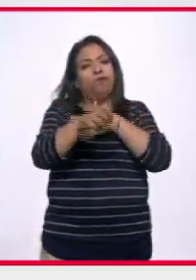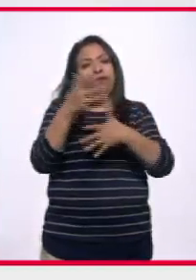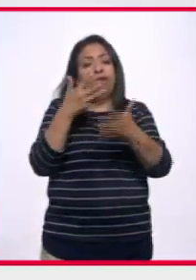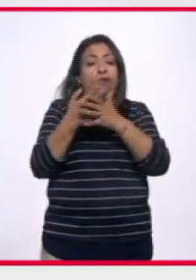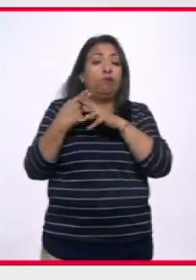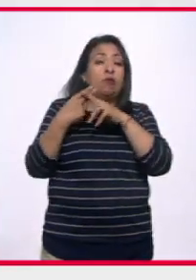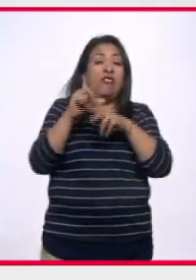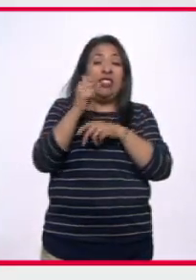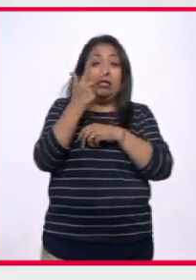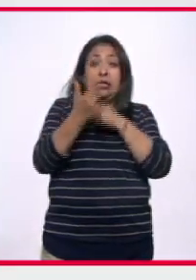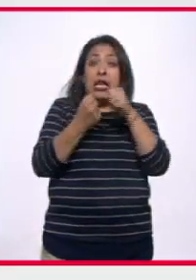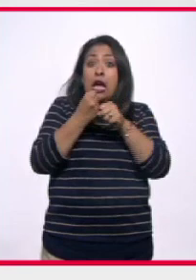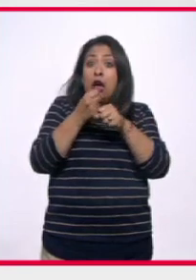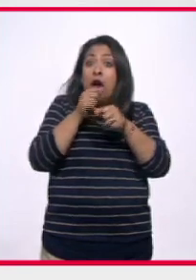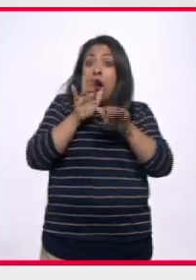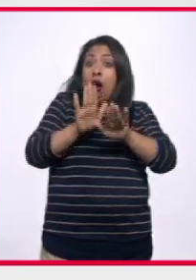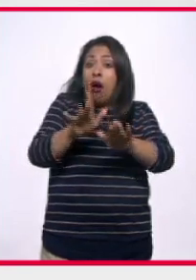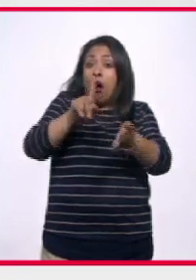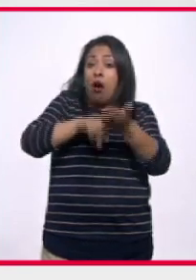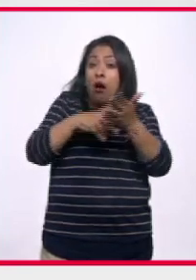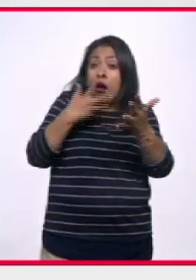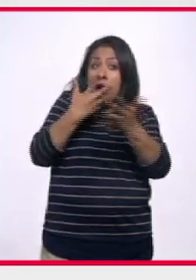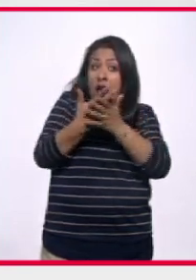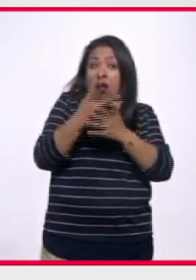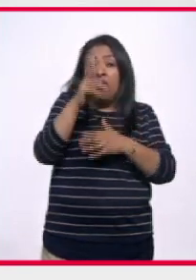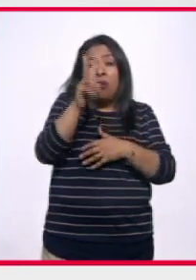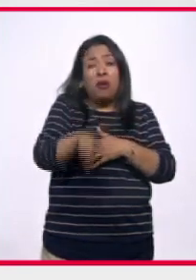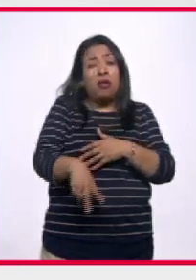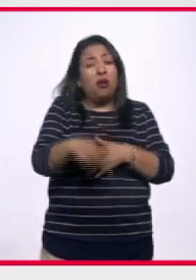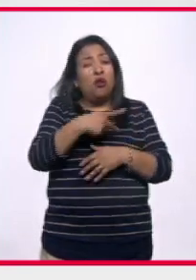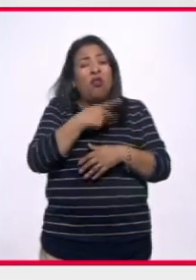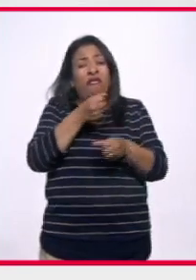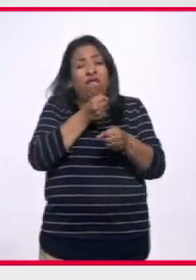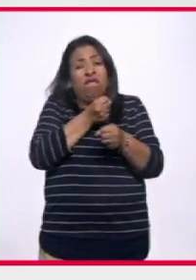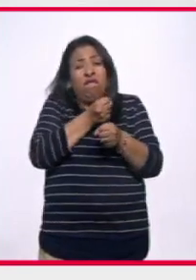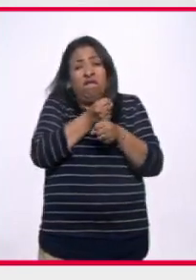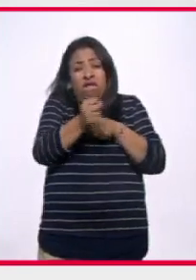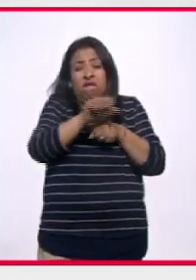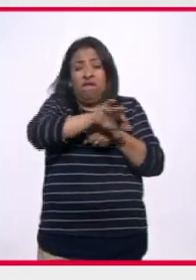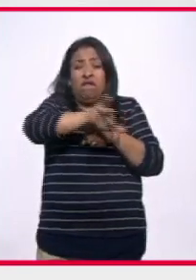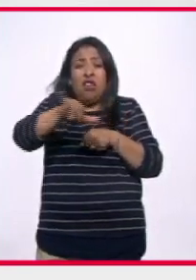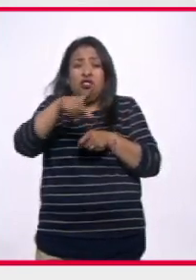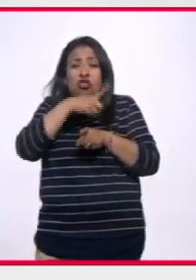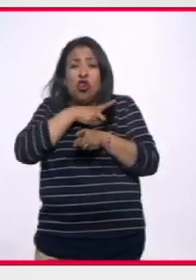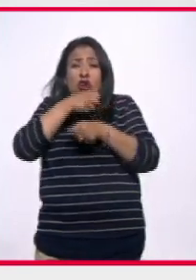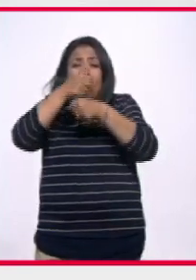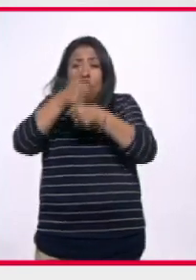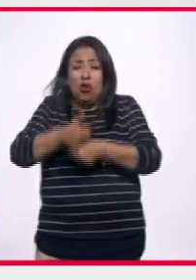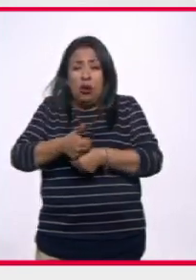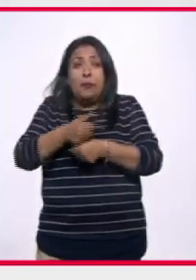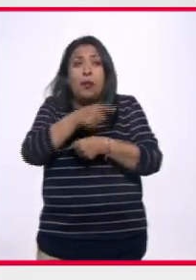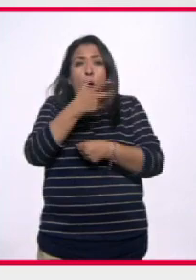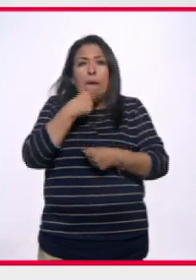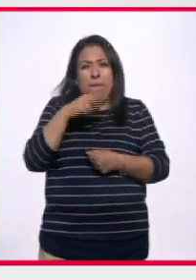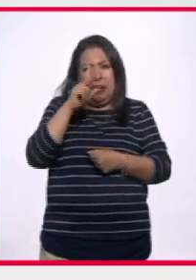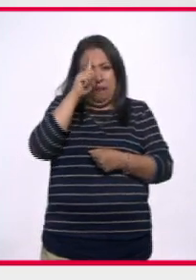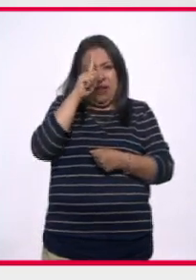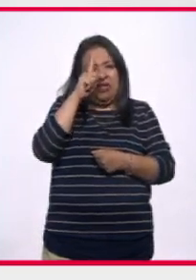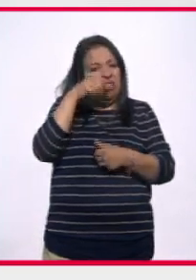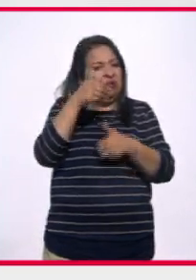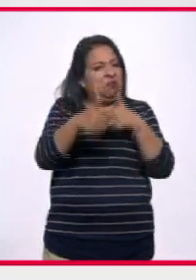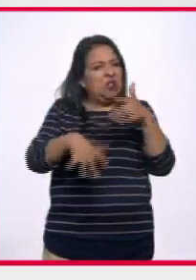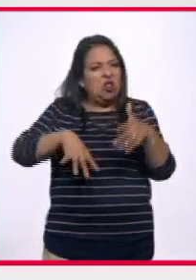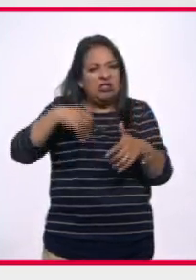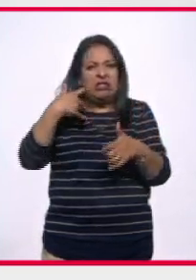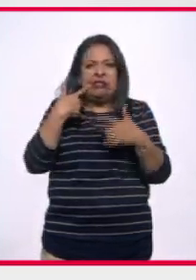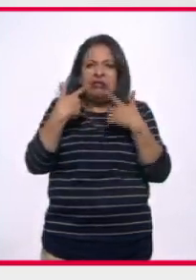27 años que pasó en la cárcel y bajo las condiciones precarias de maltrato aislamiento y dolor nelson mandela continuó la